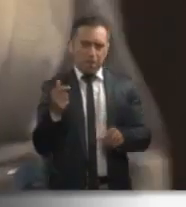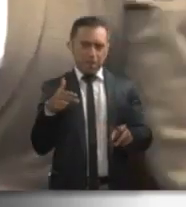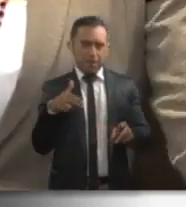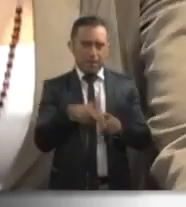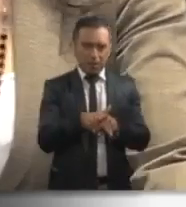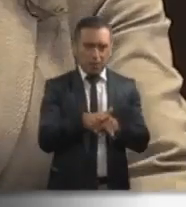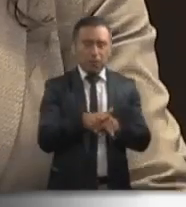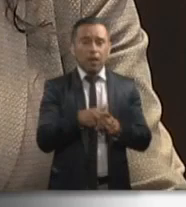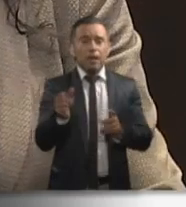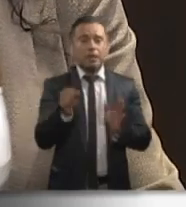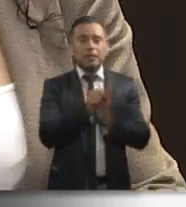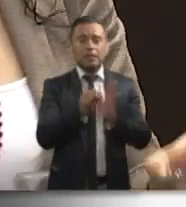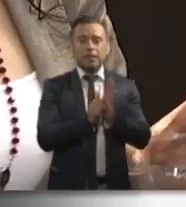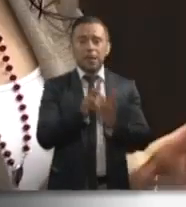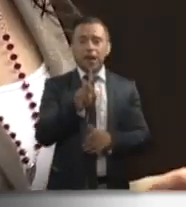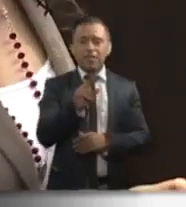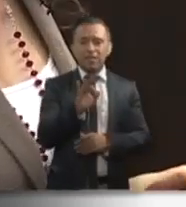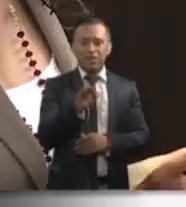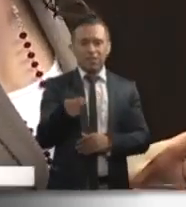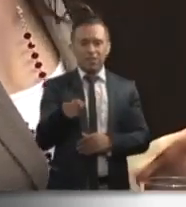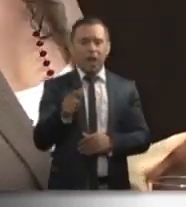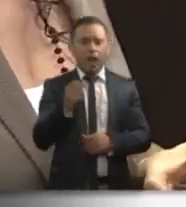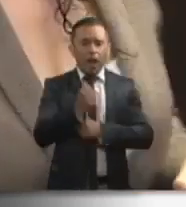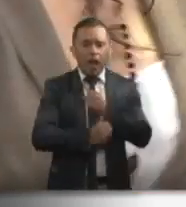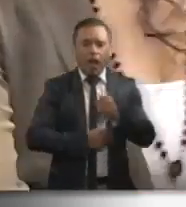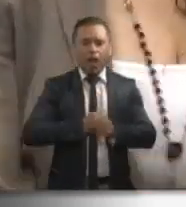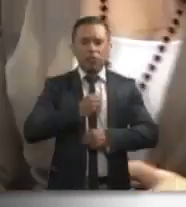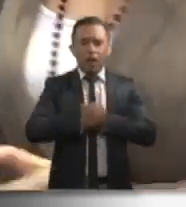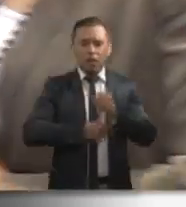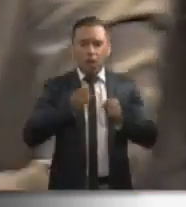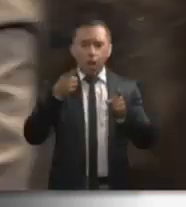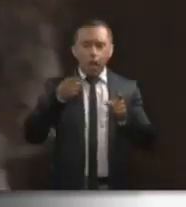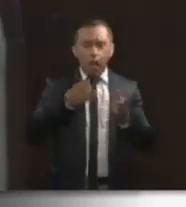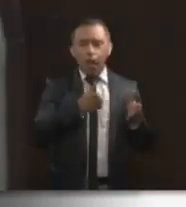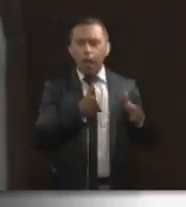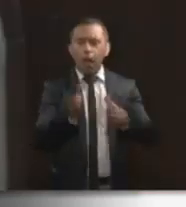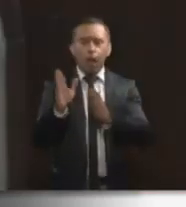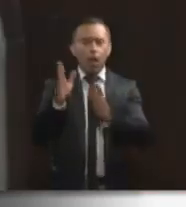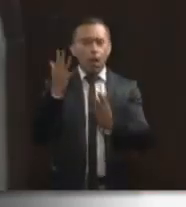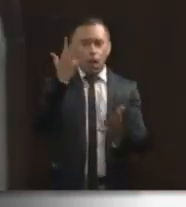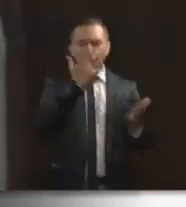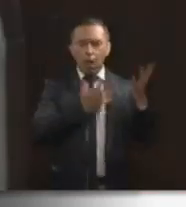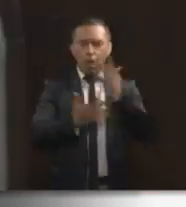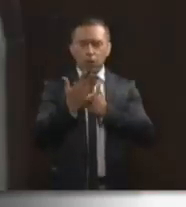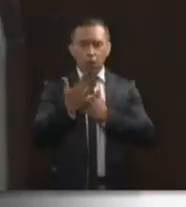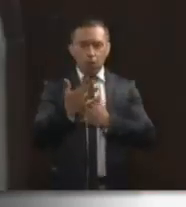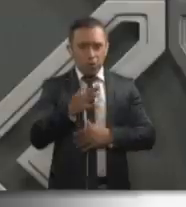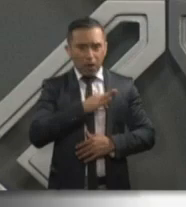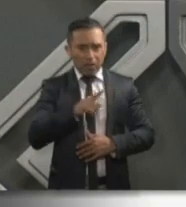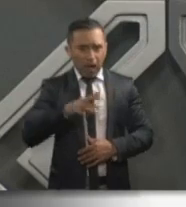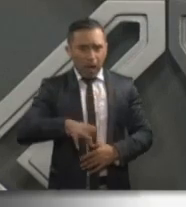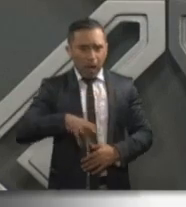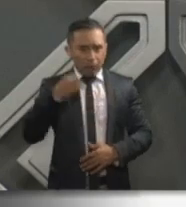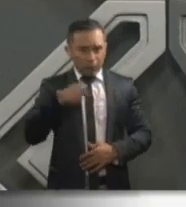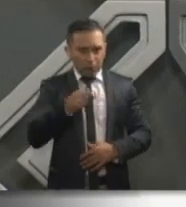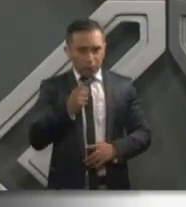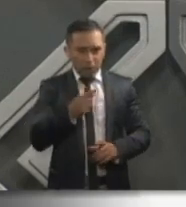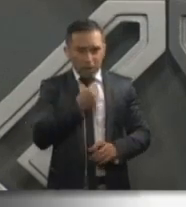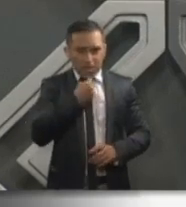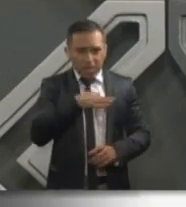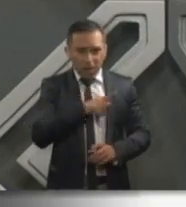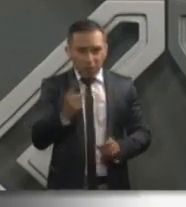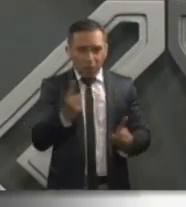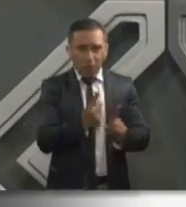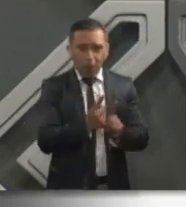perdido la brújula un sistema que ante el abuso no retira a un menor de su agresor la cámara